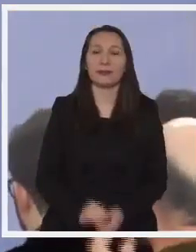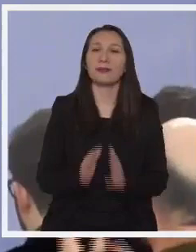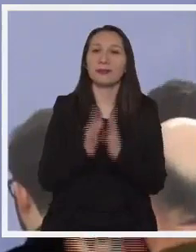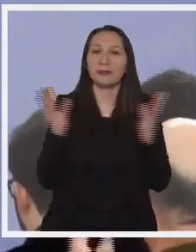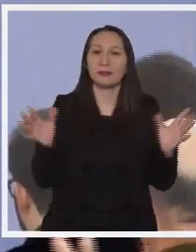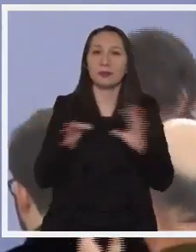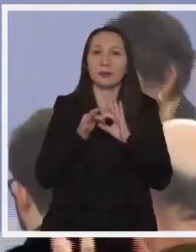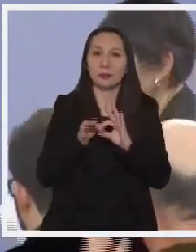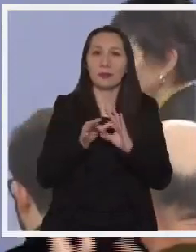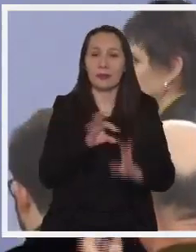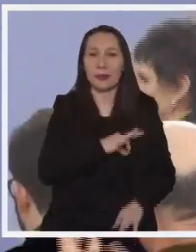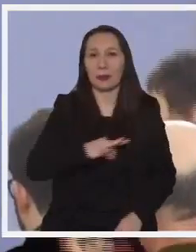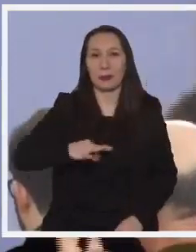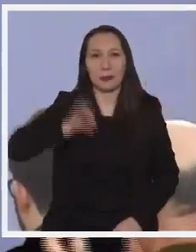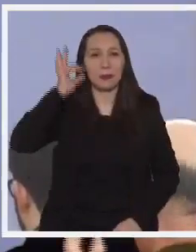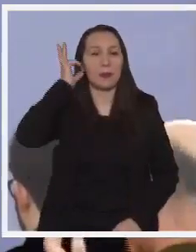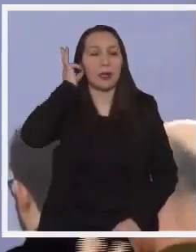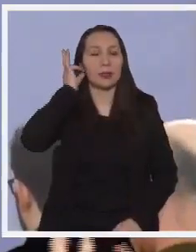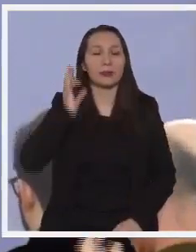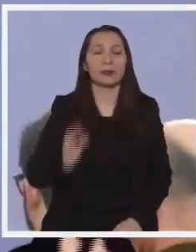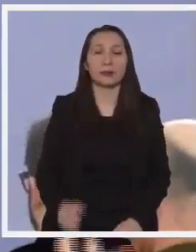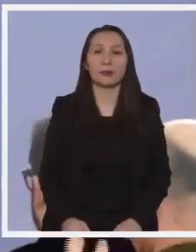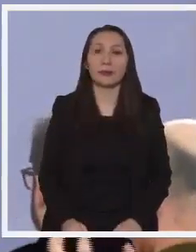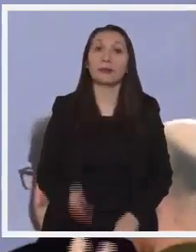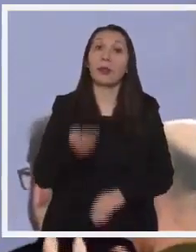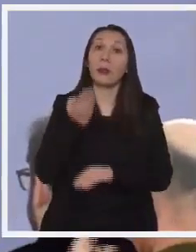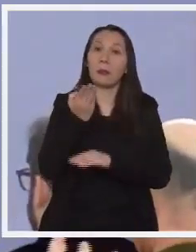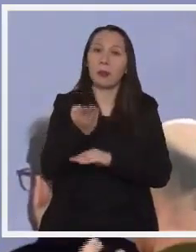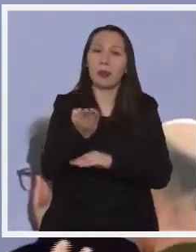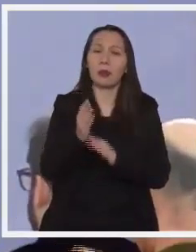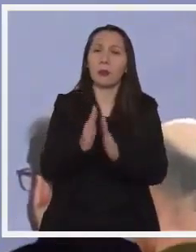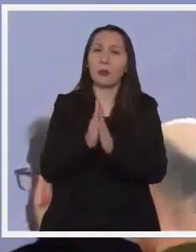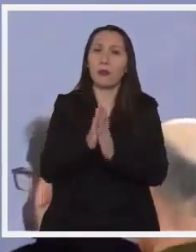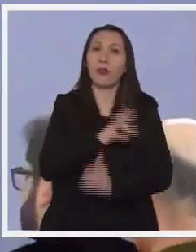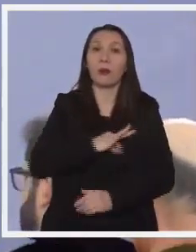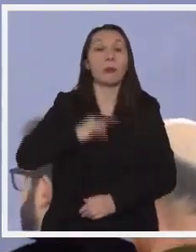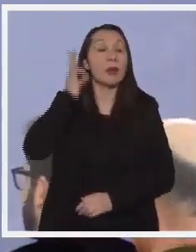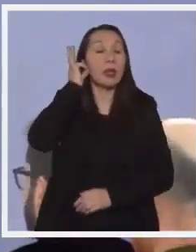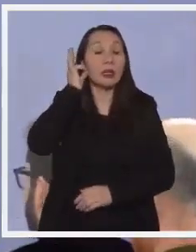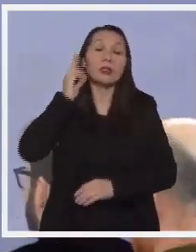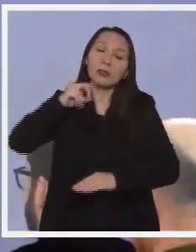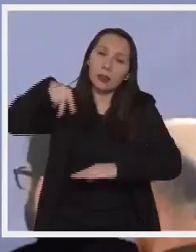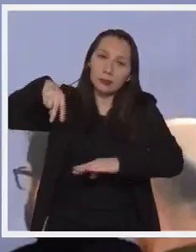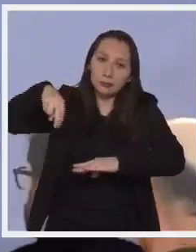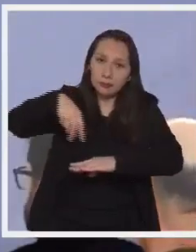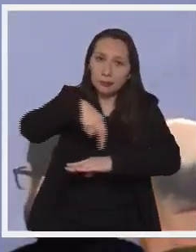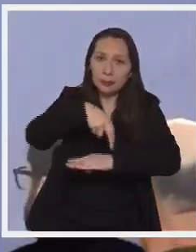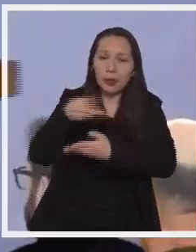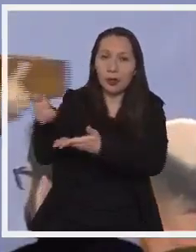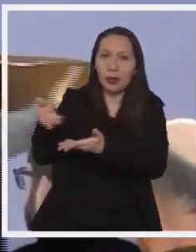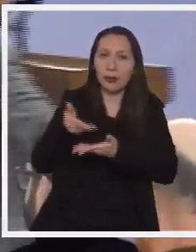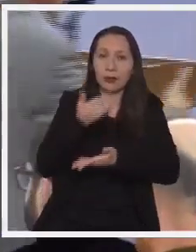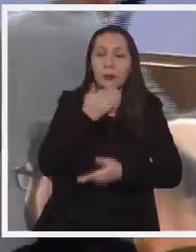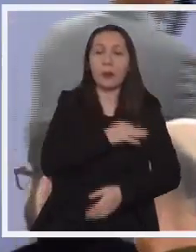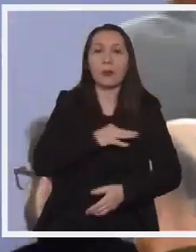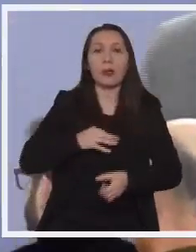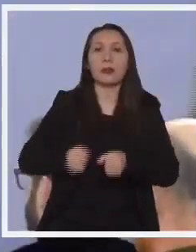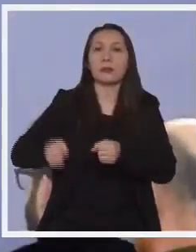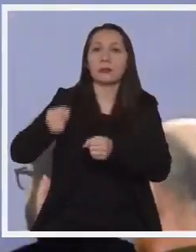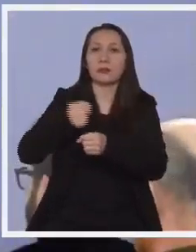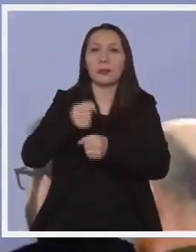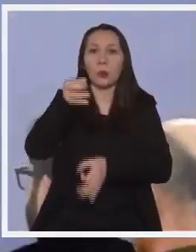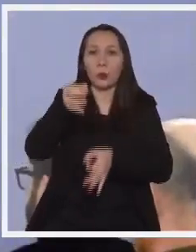Muchas gracias, ministra. Le pedimos, por favor, ministra, subir al escenario e invitamos también al ministro subrogante